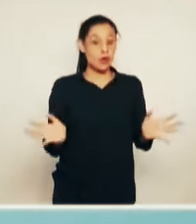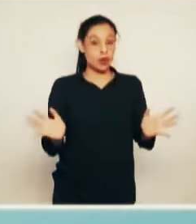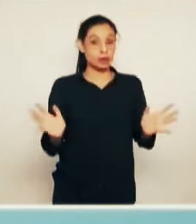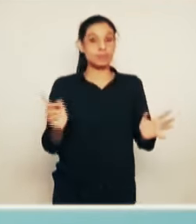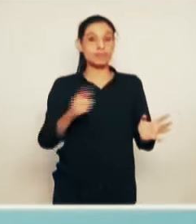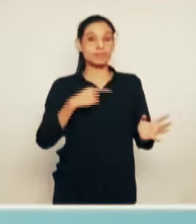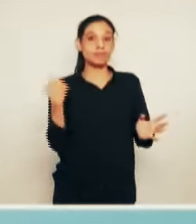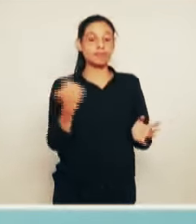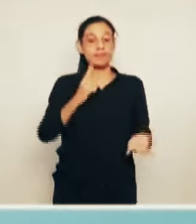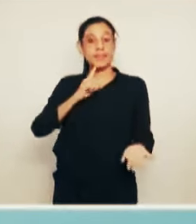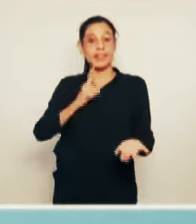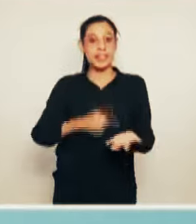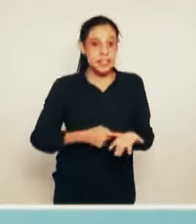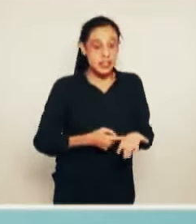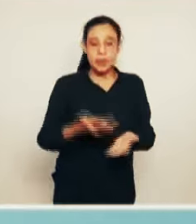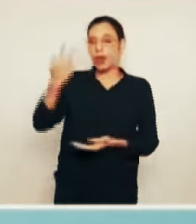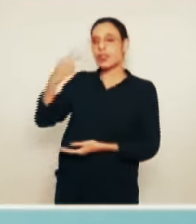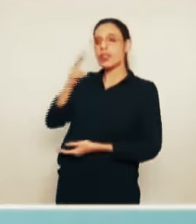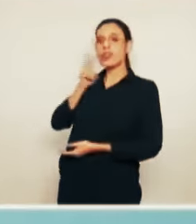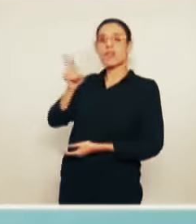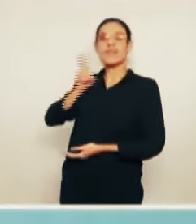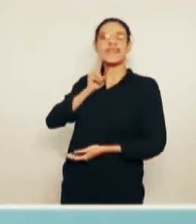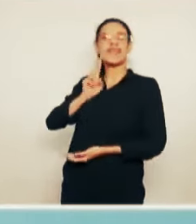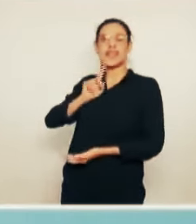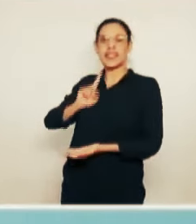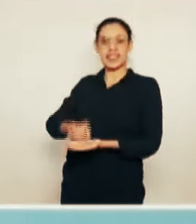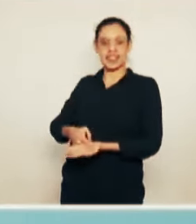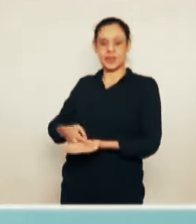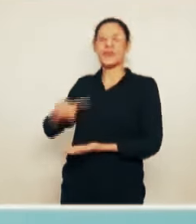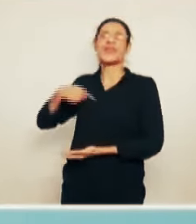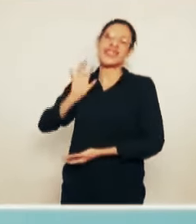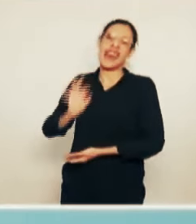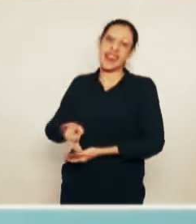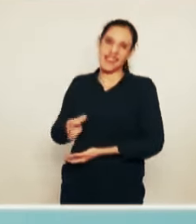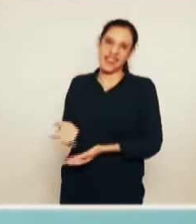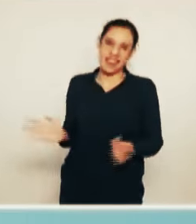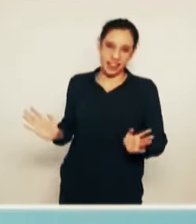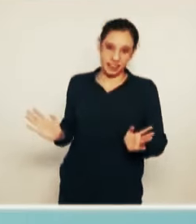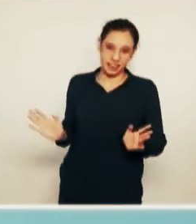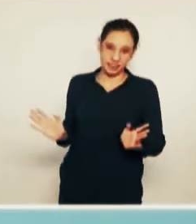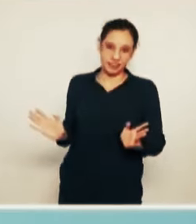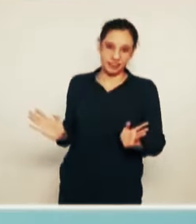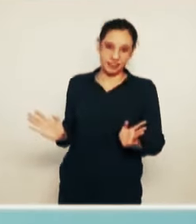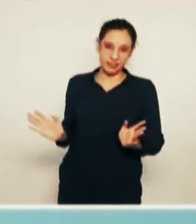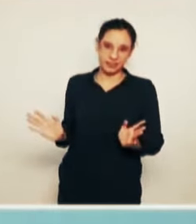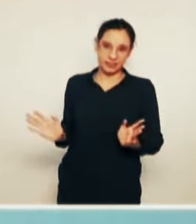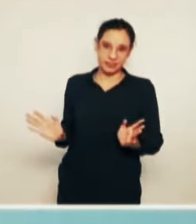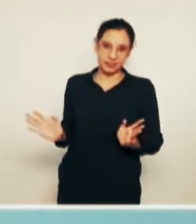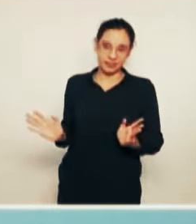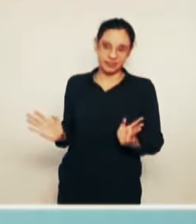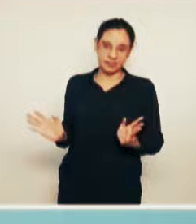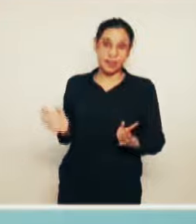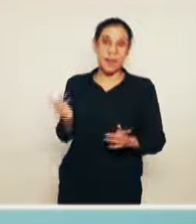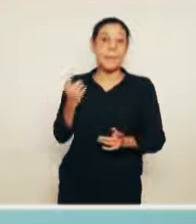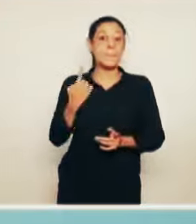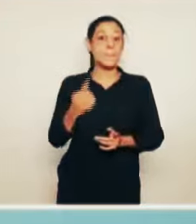decidimos en el 2019, porque yo sabía por qué era, ¿no? Pero teníamos